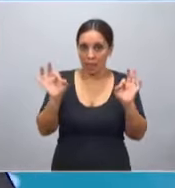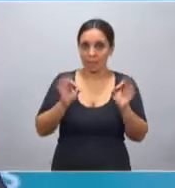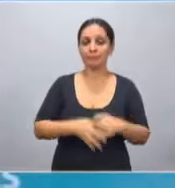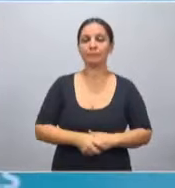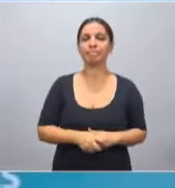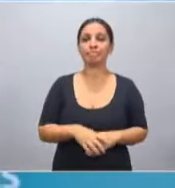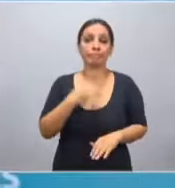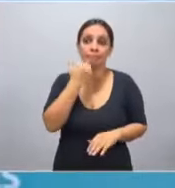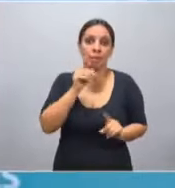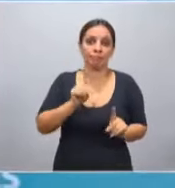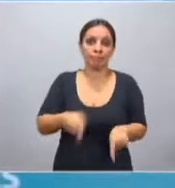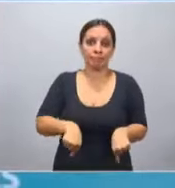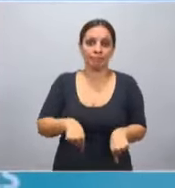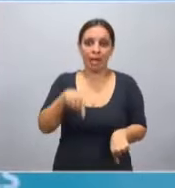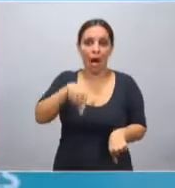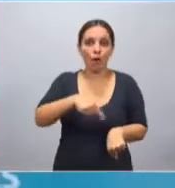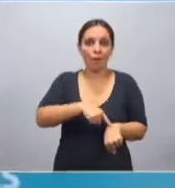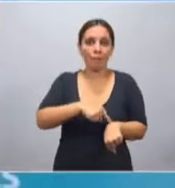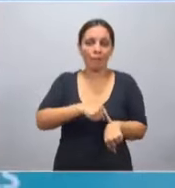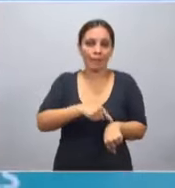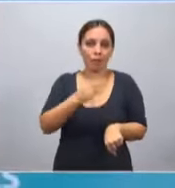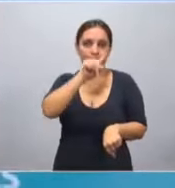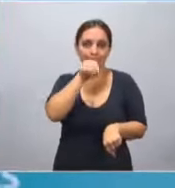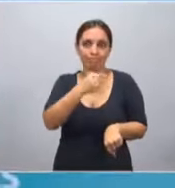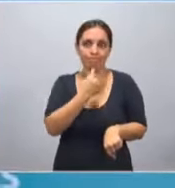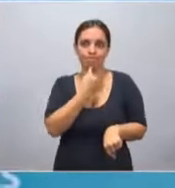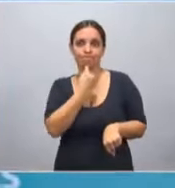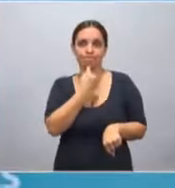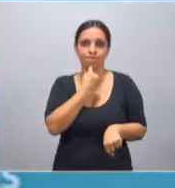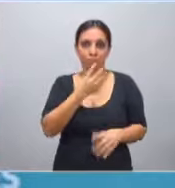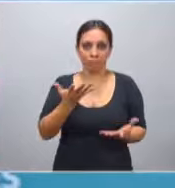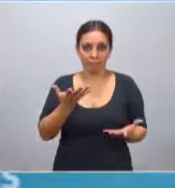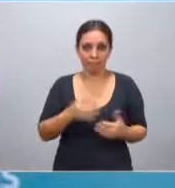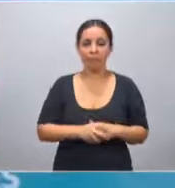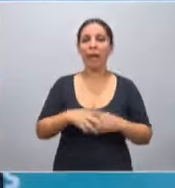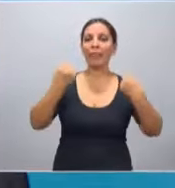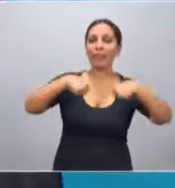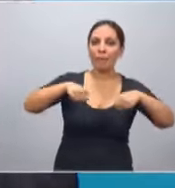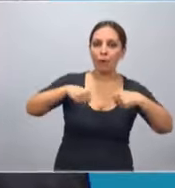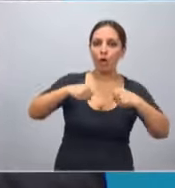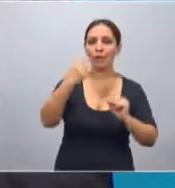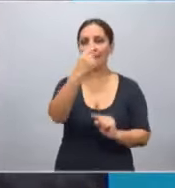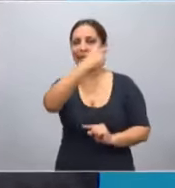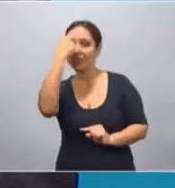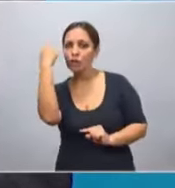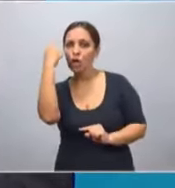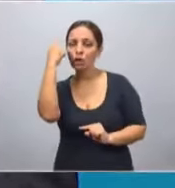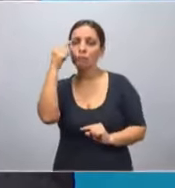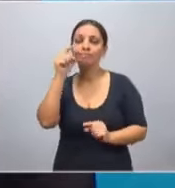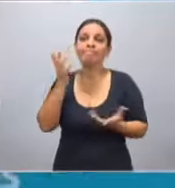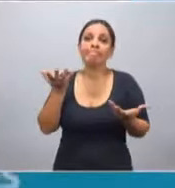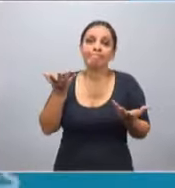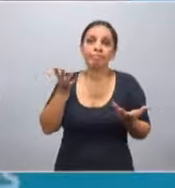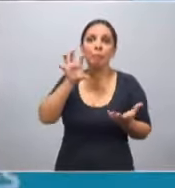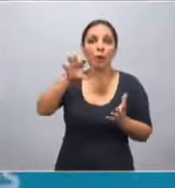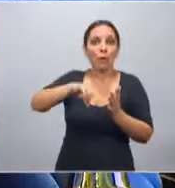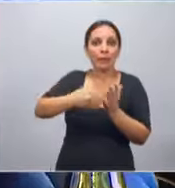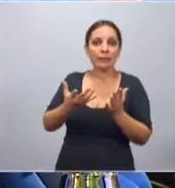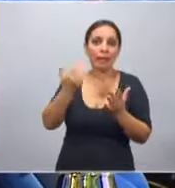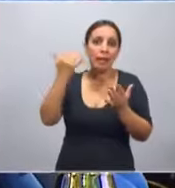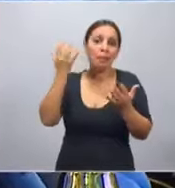no sabemos estamos en la incertidumbre Así que el deporte en la nación y el deporte en la provincia tienen este problema hay